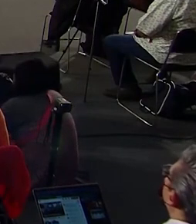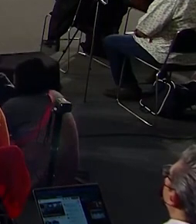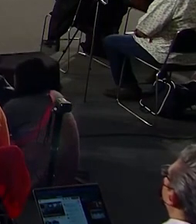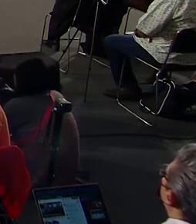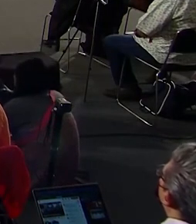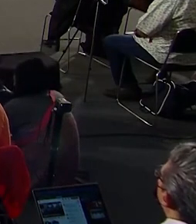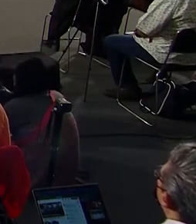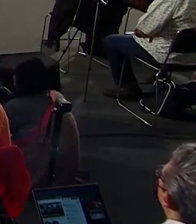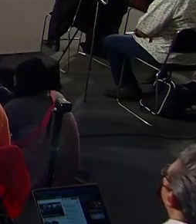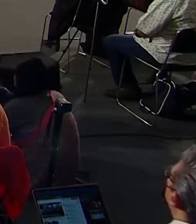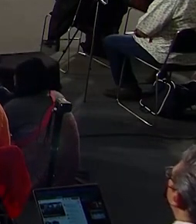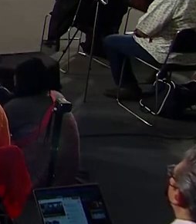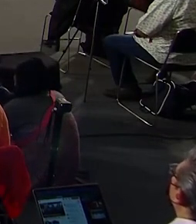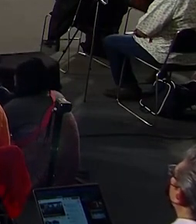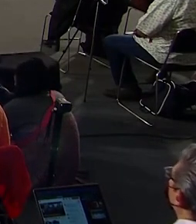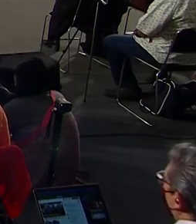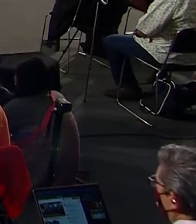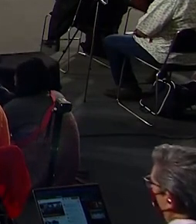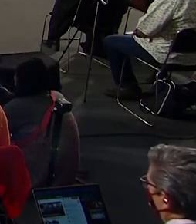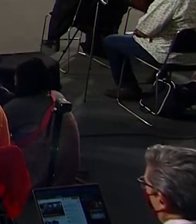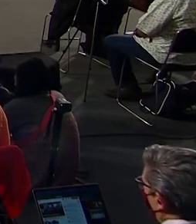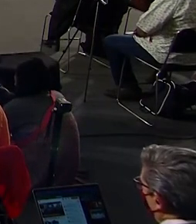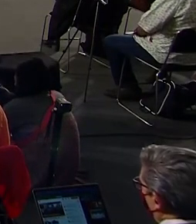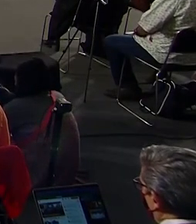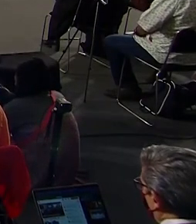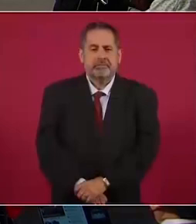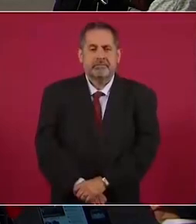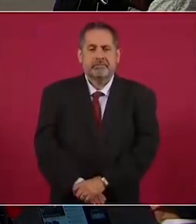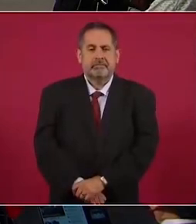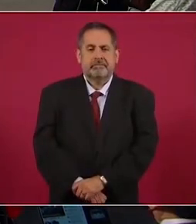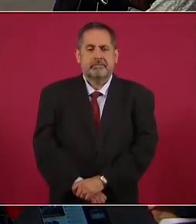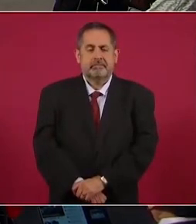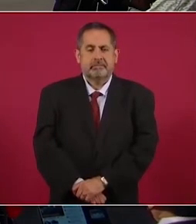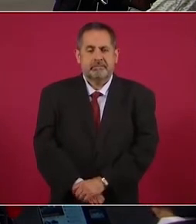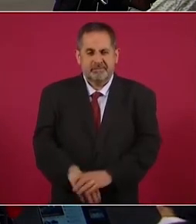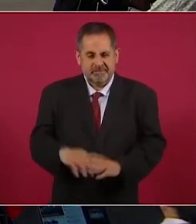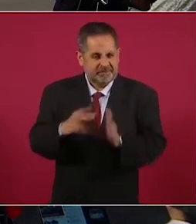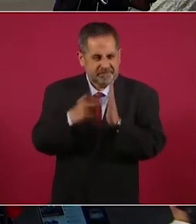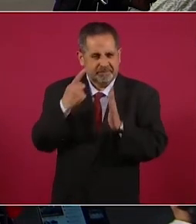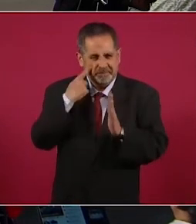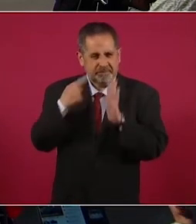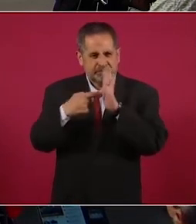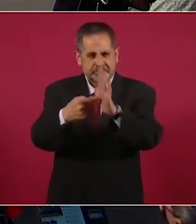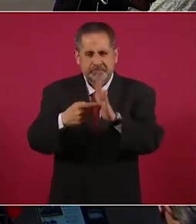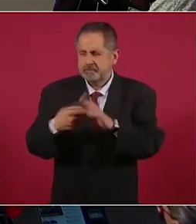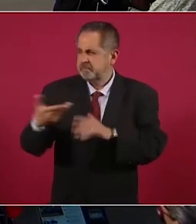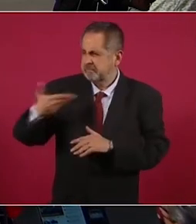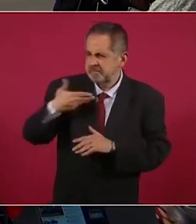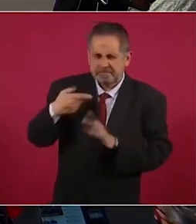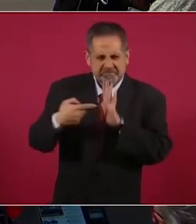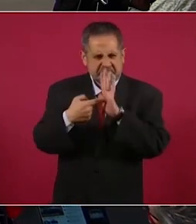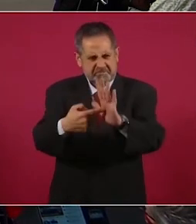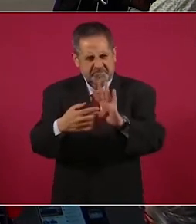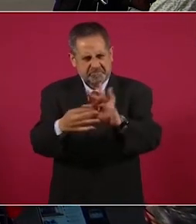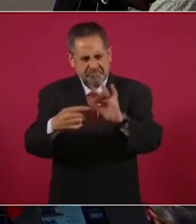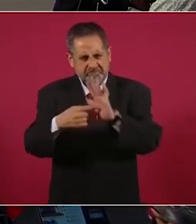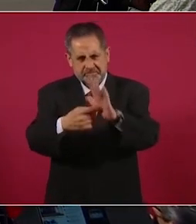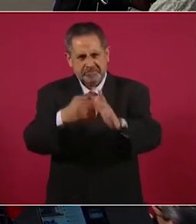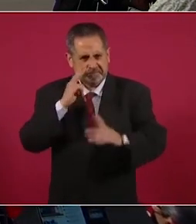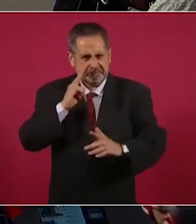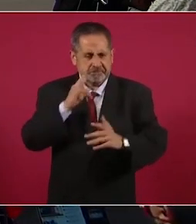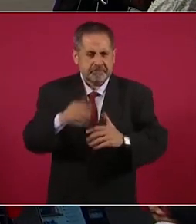Bueno, pero les vamos a ver si no tienes, de una vez vamos a mostrar porque me estaban pidiendo lo